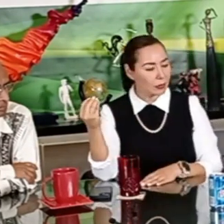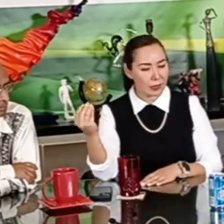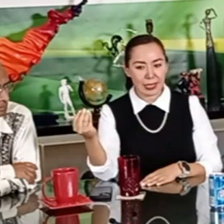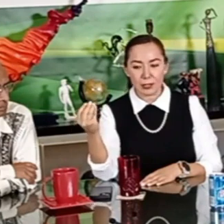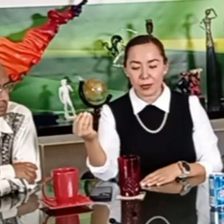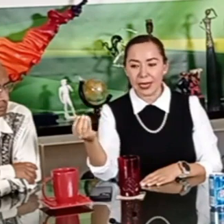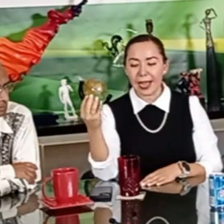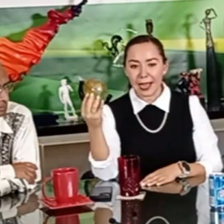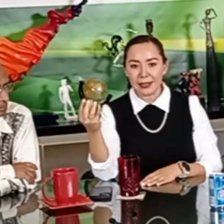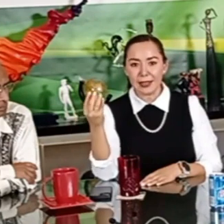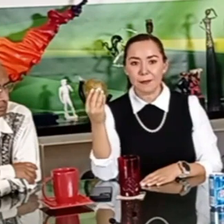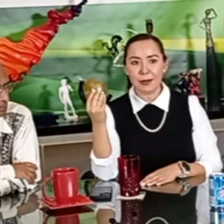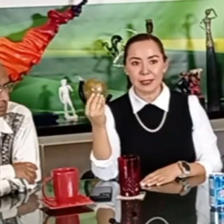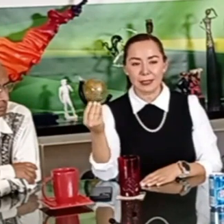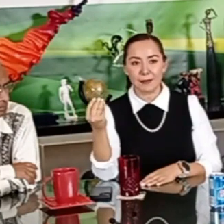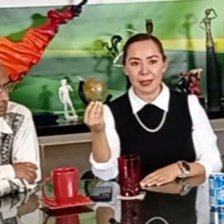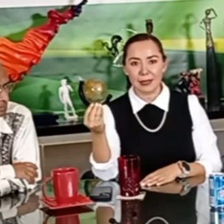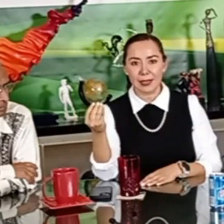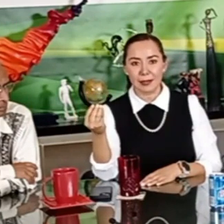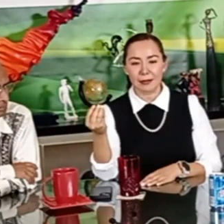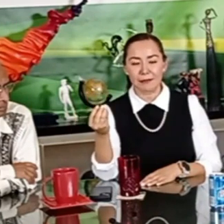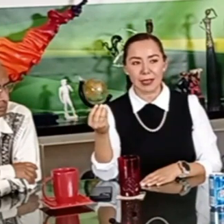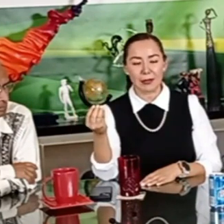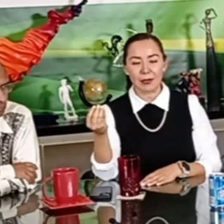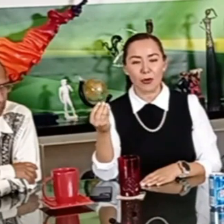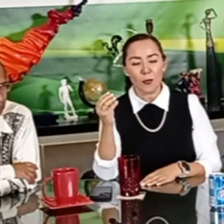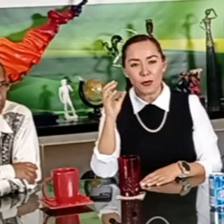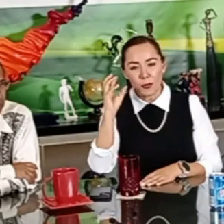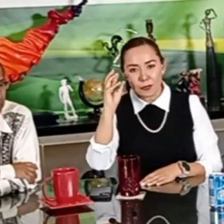sale del Instituto Nacional Electoral ante precisamente